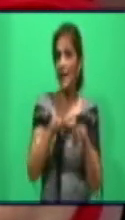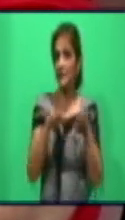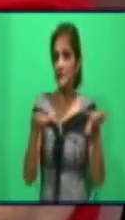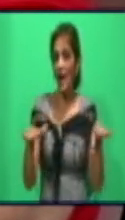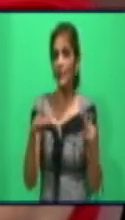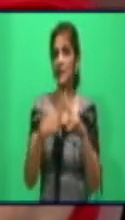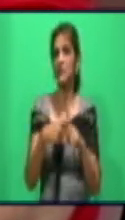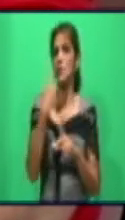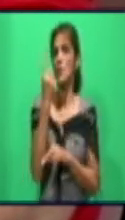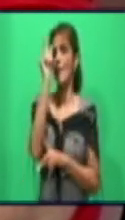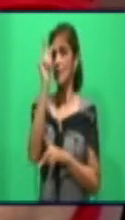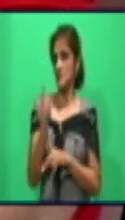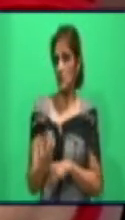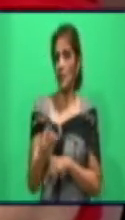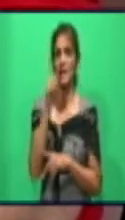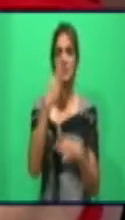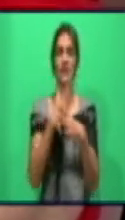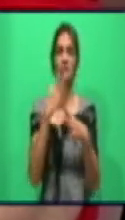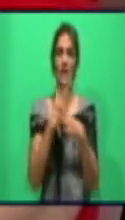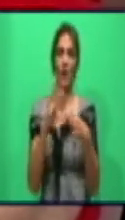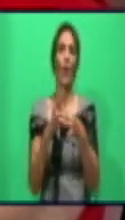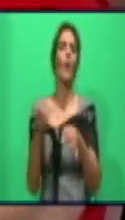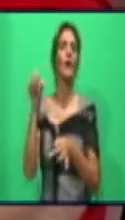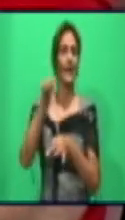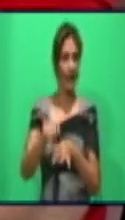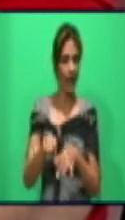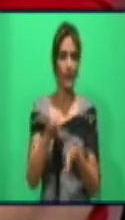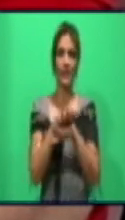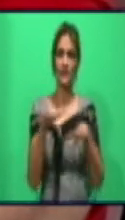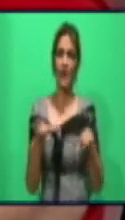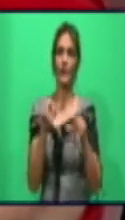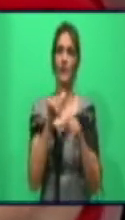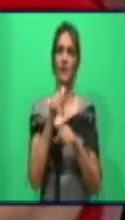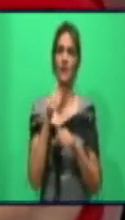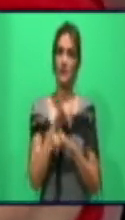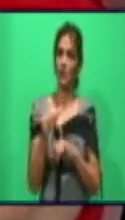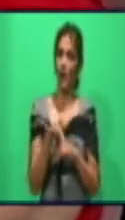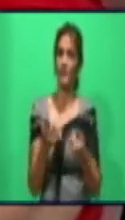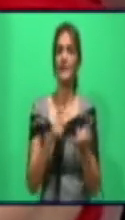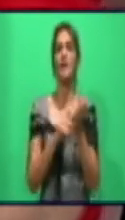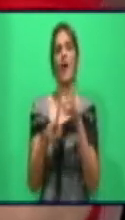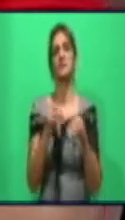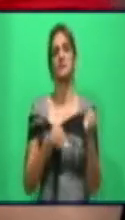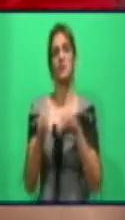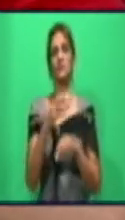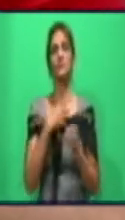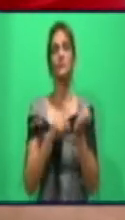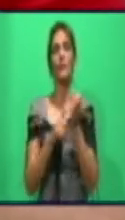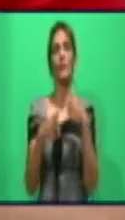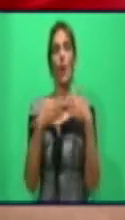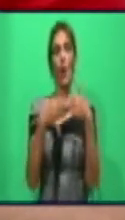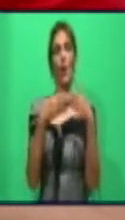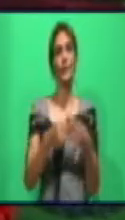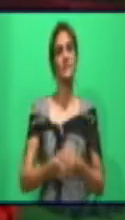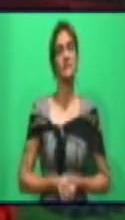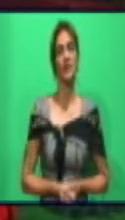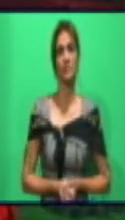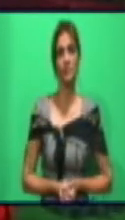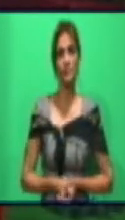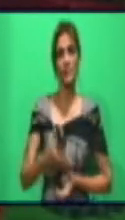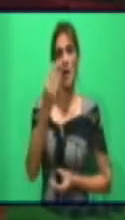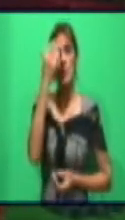en Santiago de Cuba, crítico, estable también. Esta es la situación, Yunel, hoy de la provincia. Muchísimas gracias,